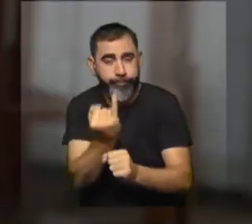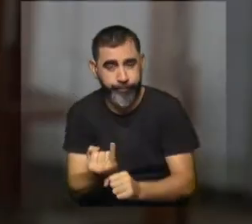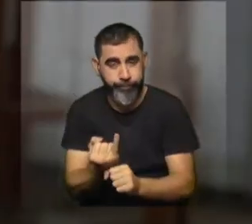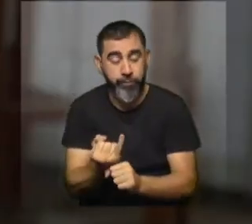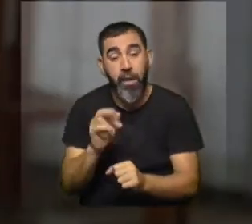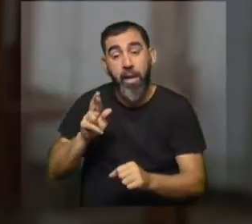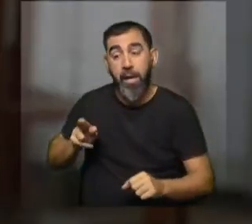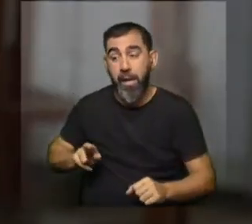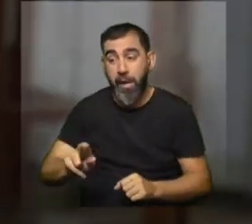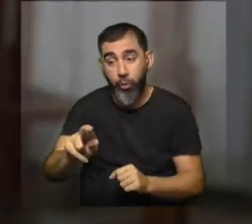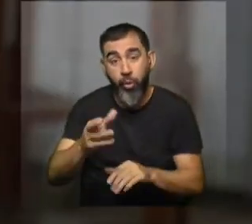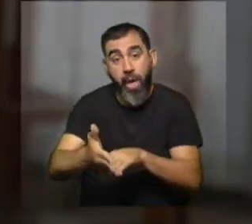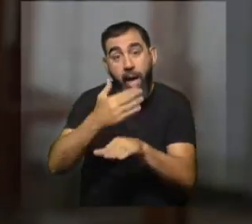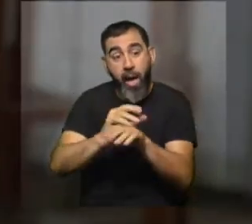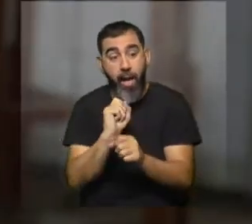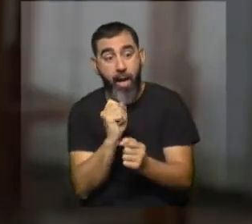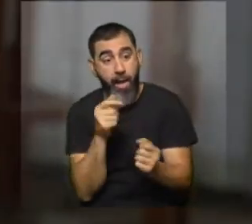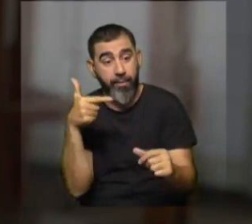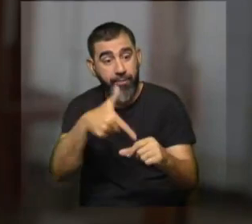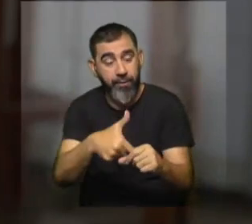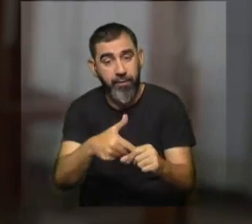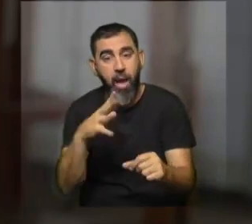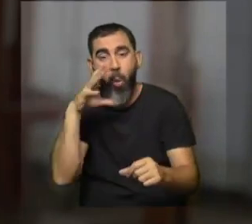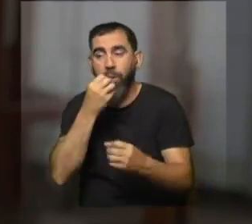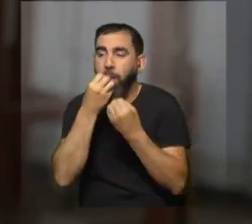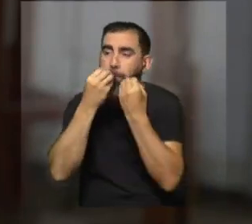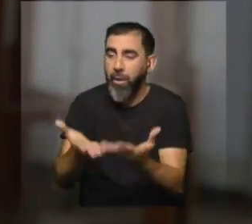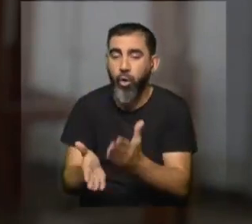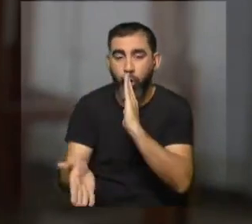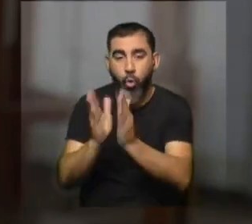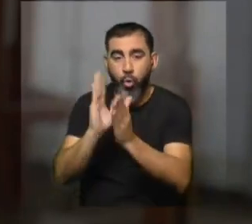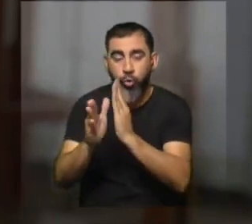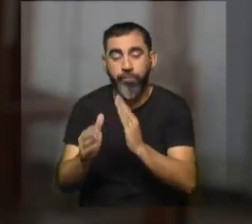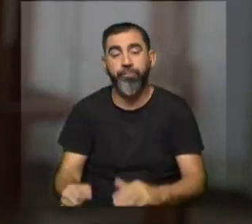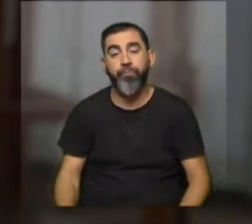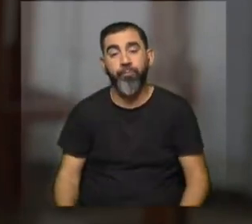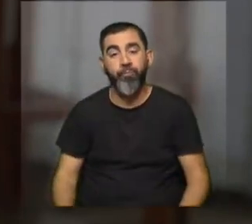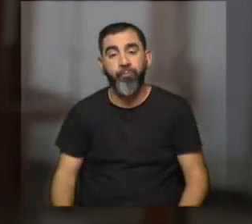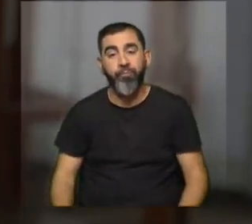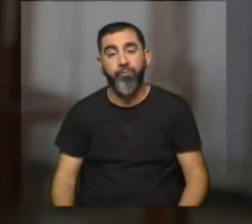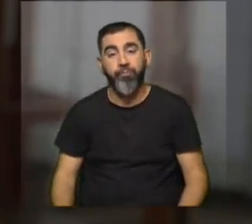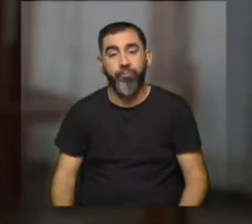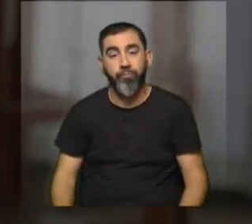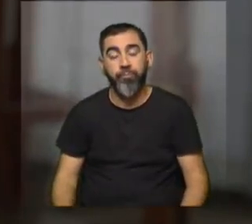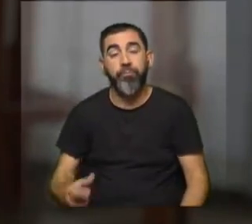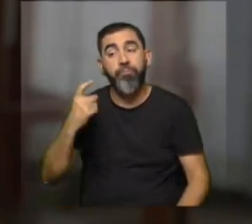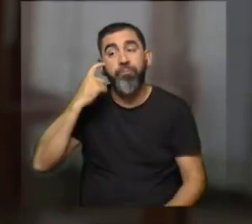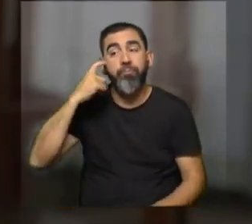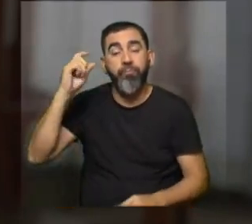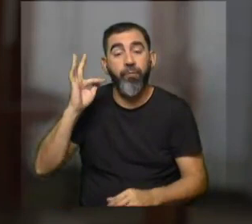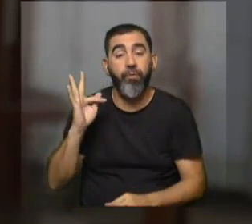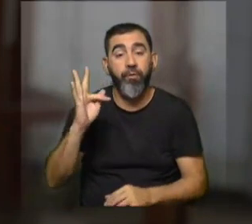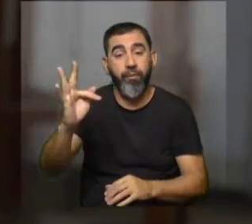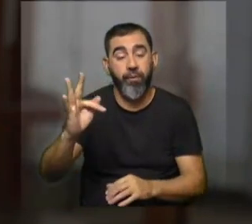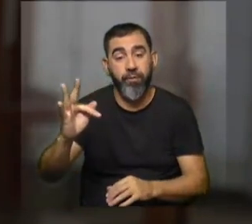y los ratones que tuvieron salmonela antes resisten mejor la quimioterapia. Entonces, nuestra idea a futuro